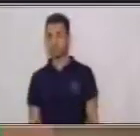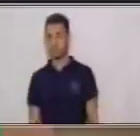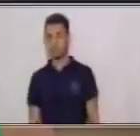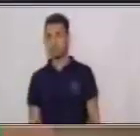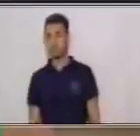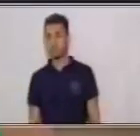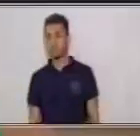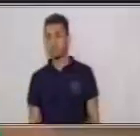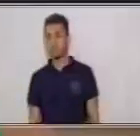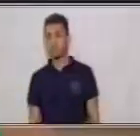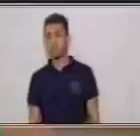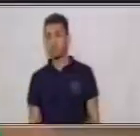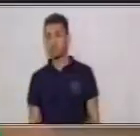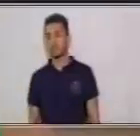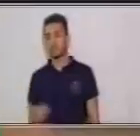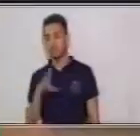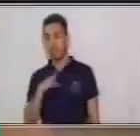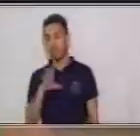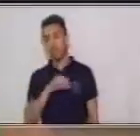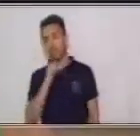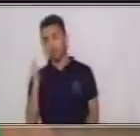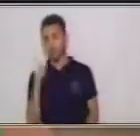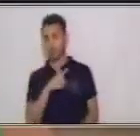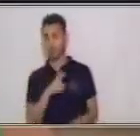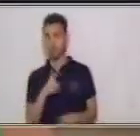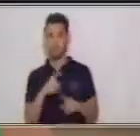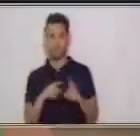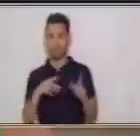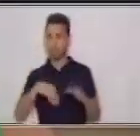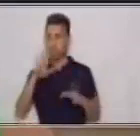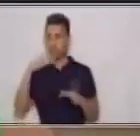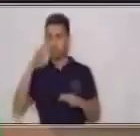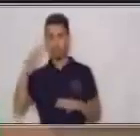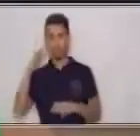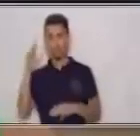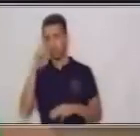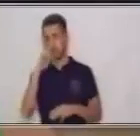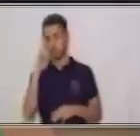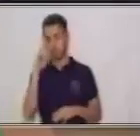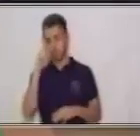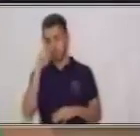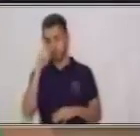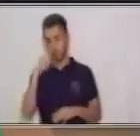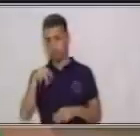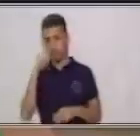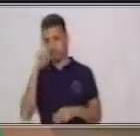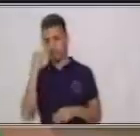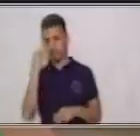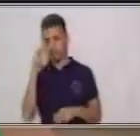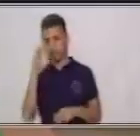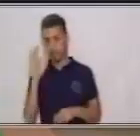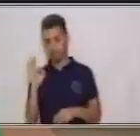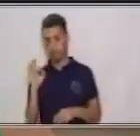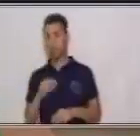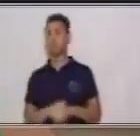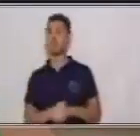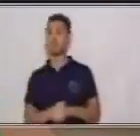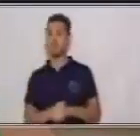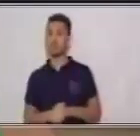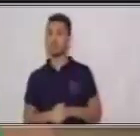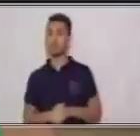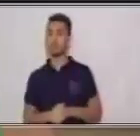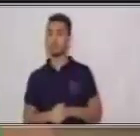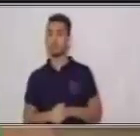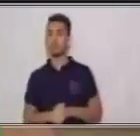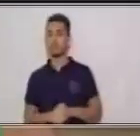el artículo al inicio, pero en su mayoría son los sustantivos. También es importante mencionarte que los